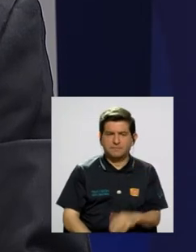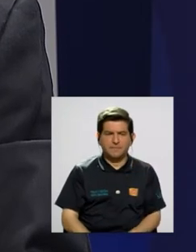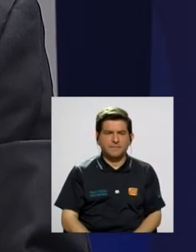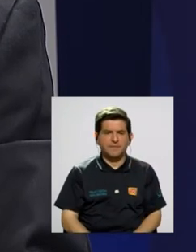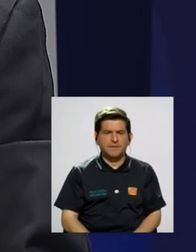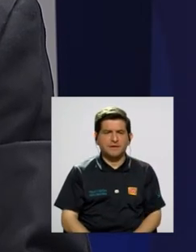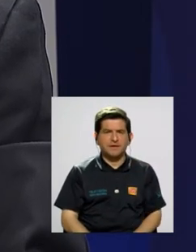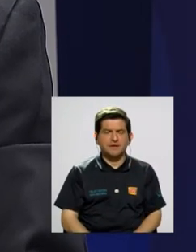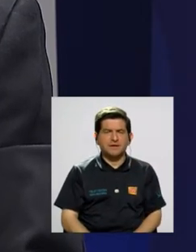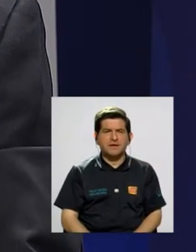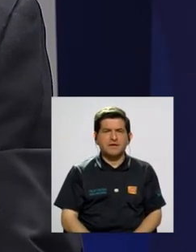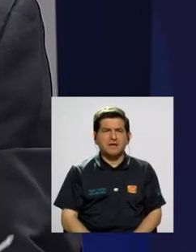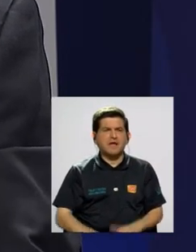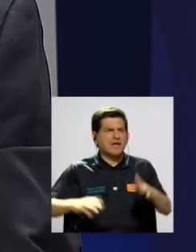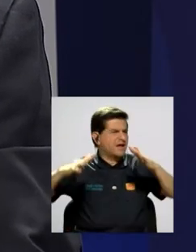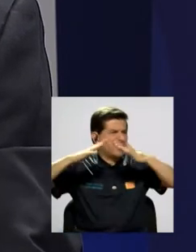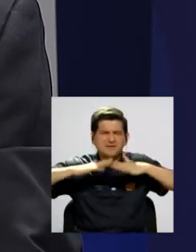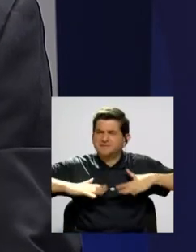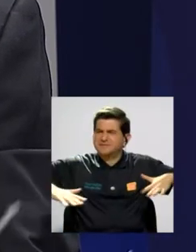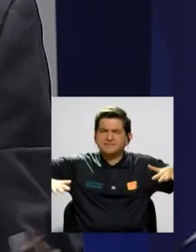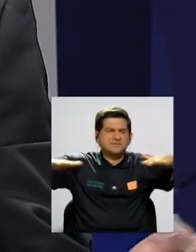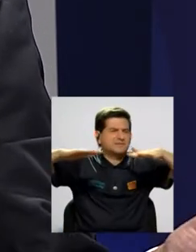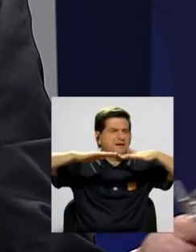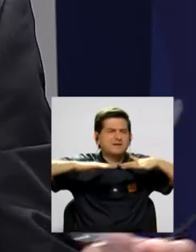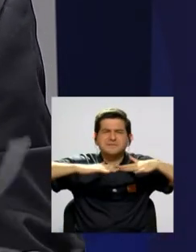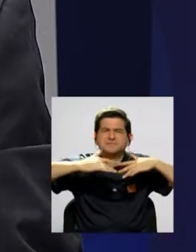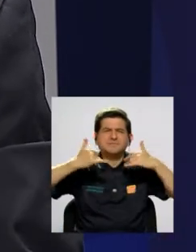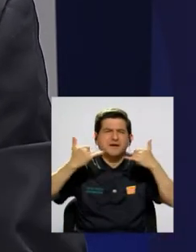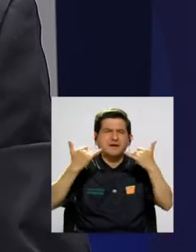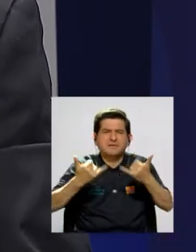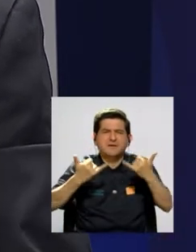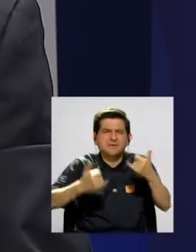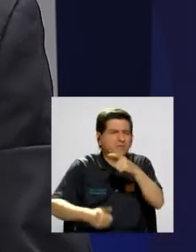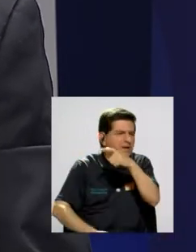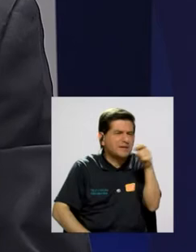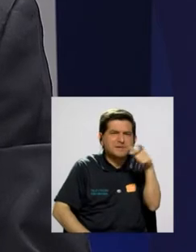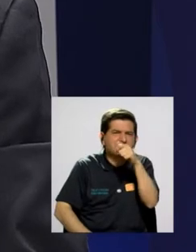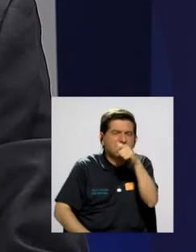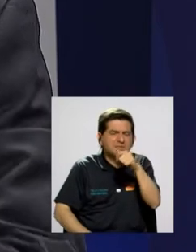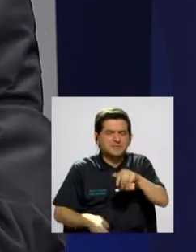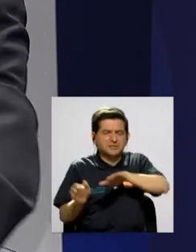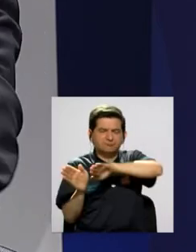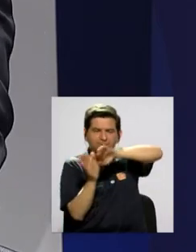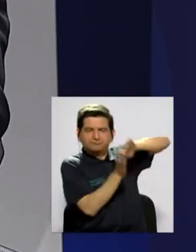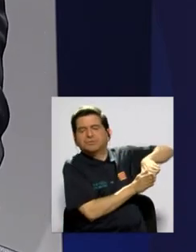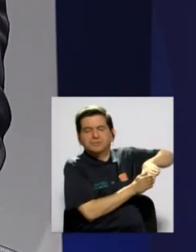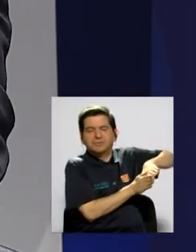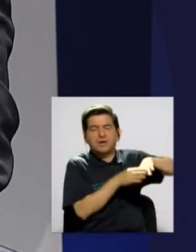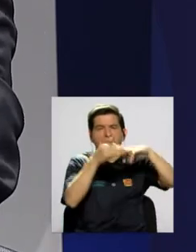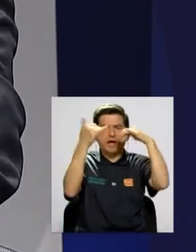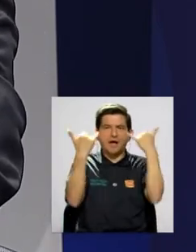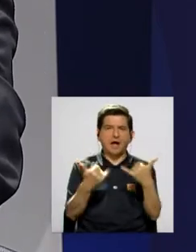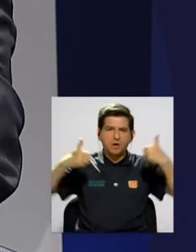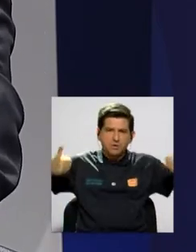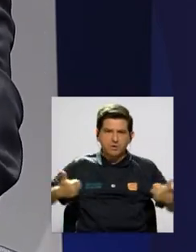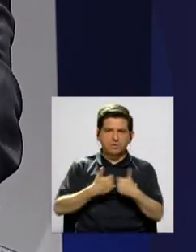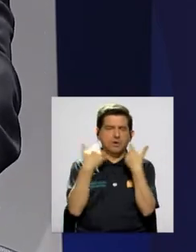trascender lo que ha sido el clima que se ha vivido durante estos meses de campaña, porque ahora vienen desafíos muy